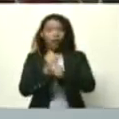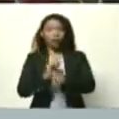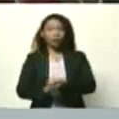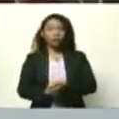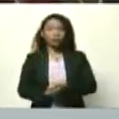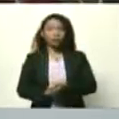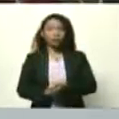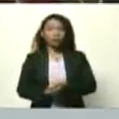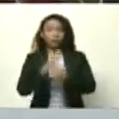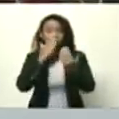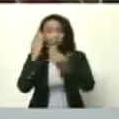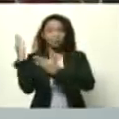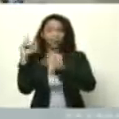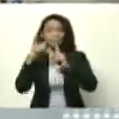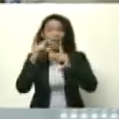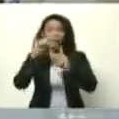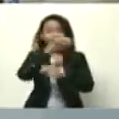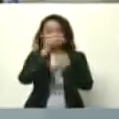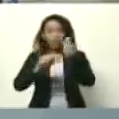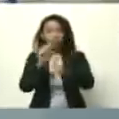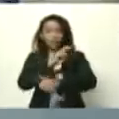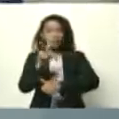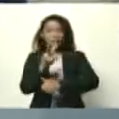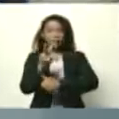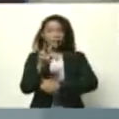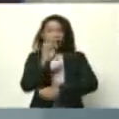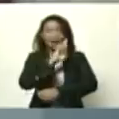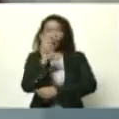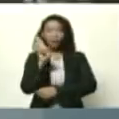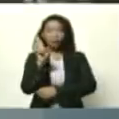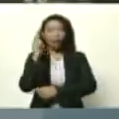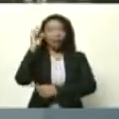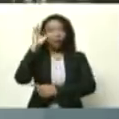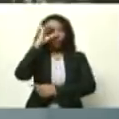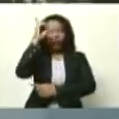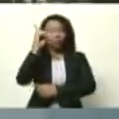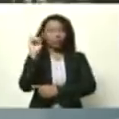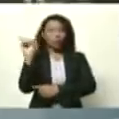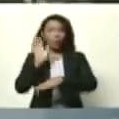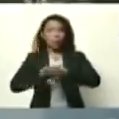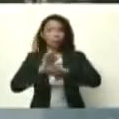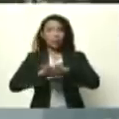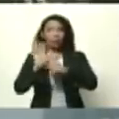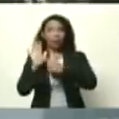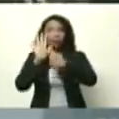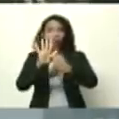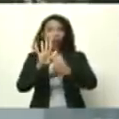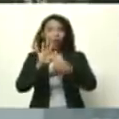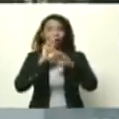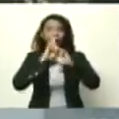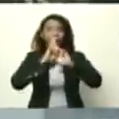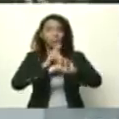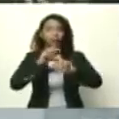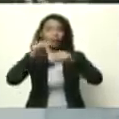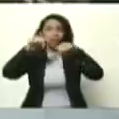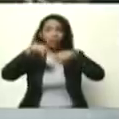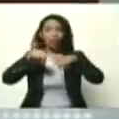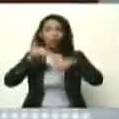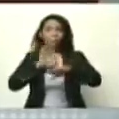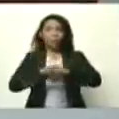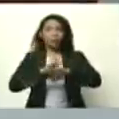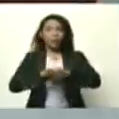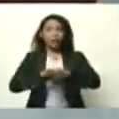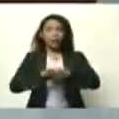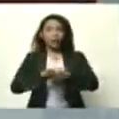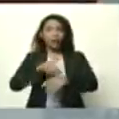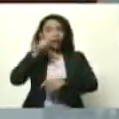Bien, han escuchado palabras de la vicepresidenta ejecutiva de la República, Delcy Rodríguez, en lo que ha sido la presentación de los resultados de lo que ha sido el dispositivo